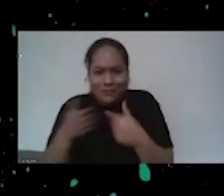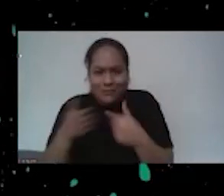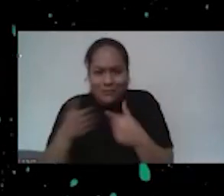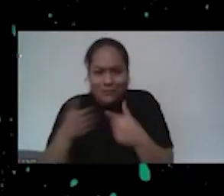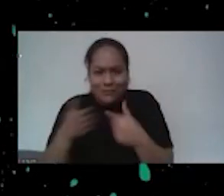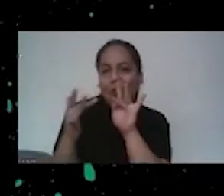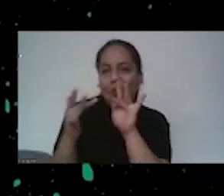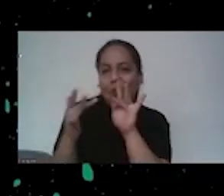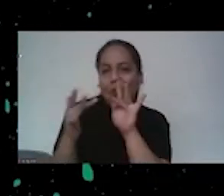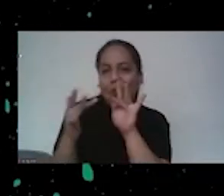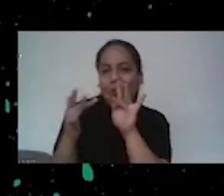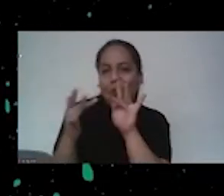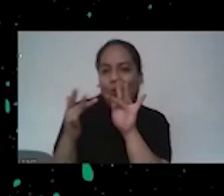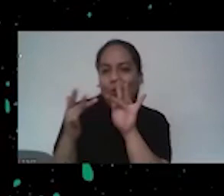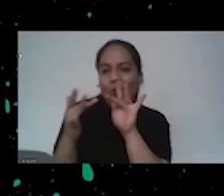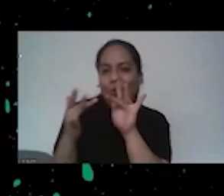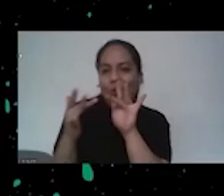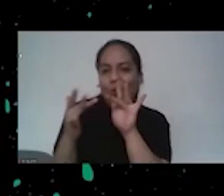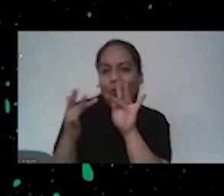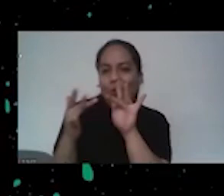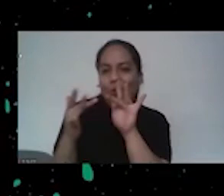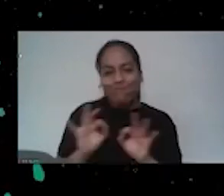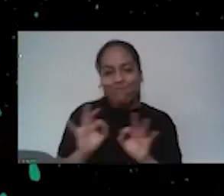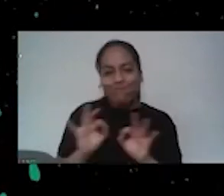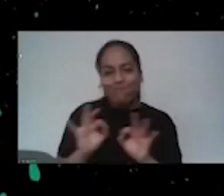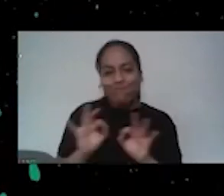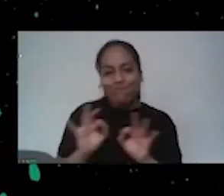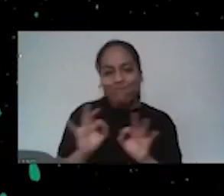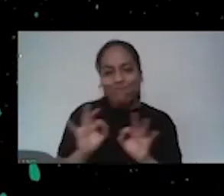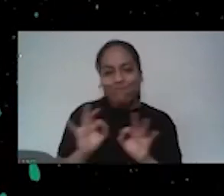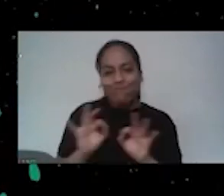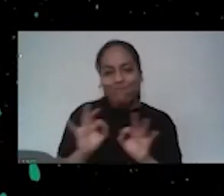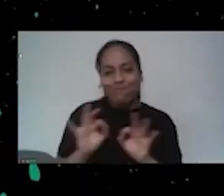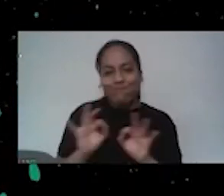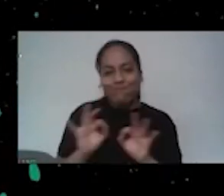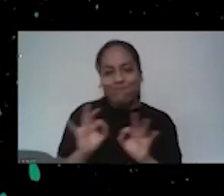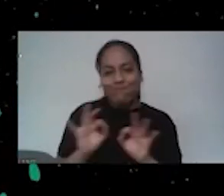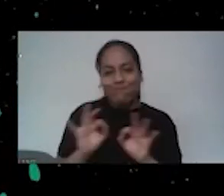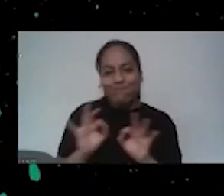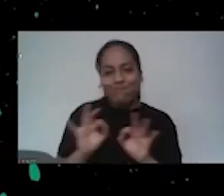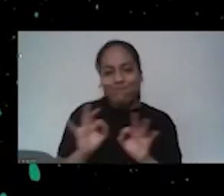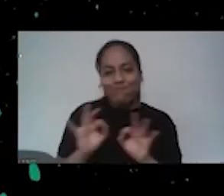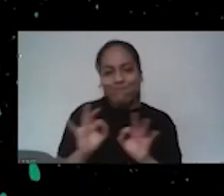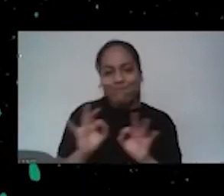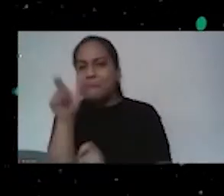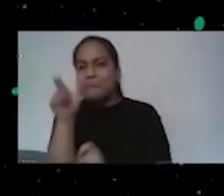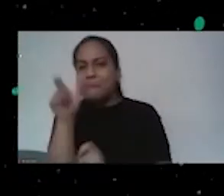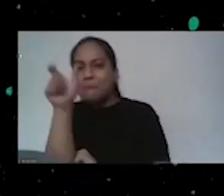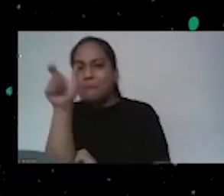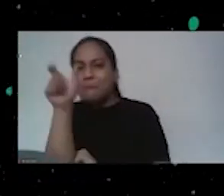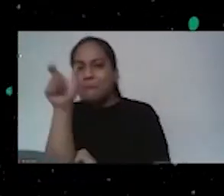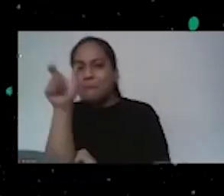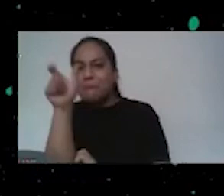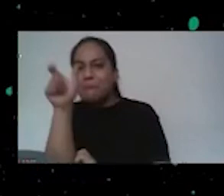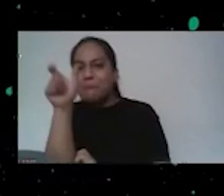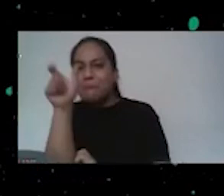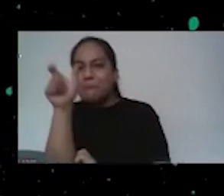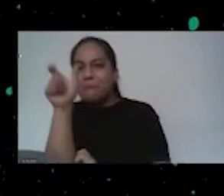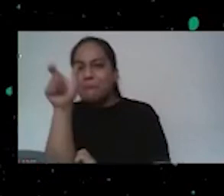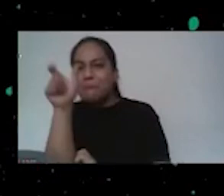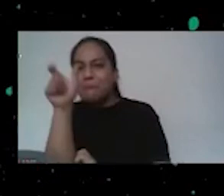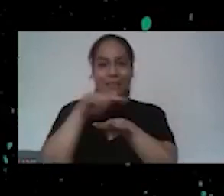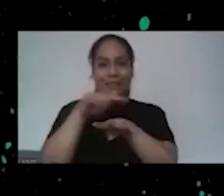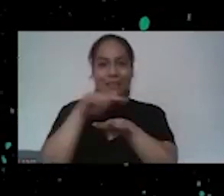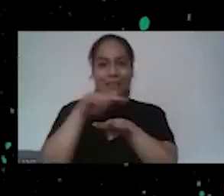lo que importa es que haya ese contacto con el espectador, y es finalmente el espectador quien termina para mí la obra